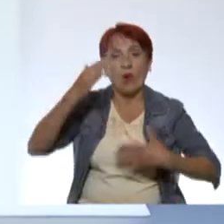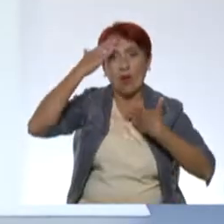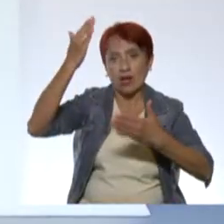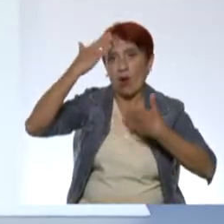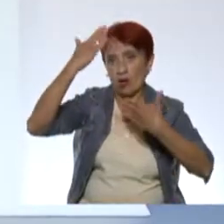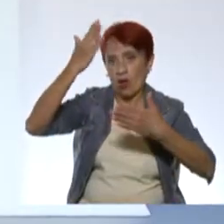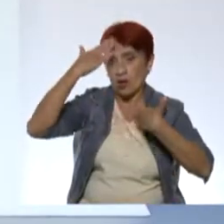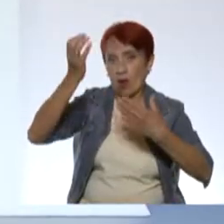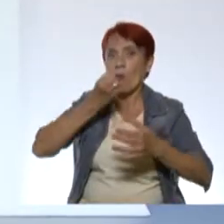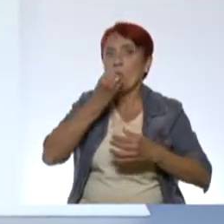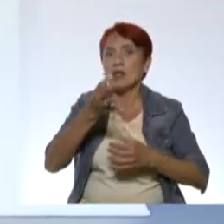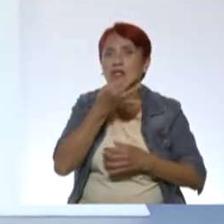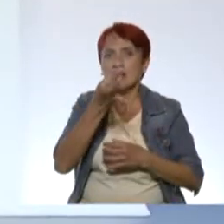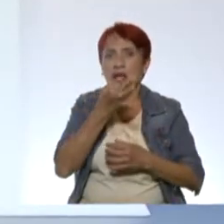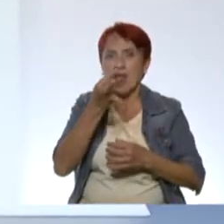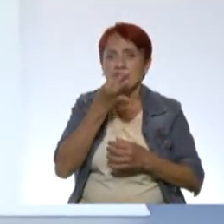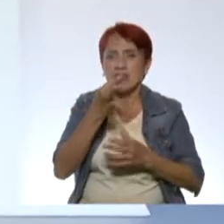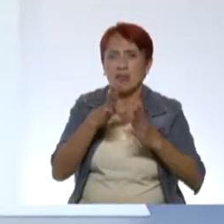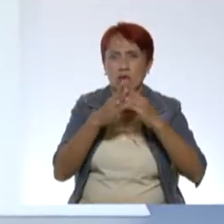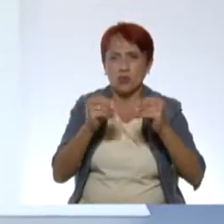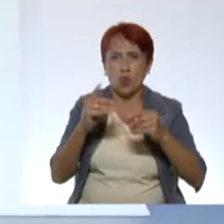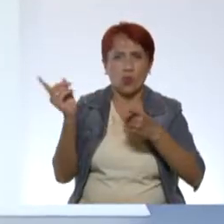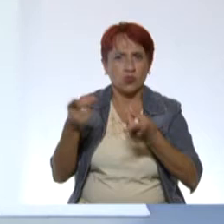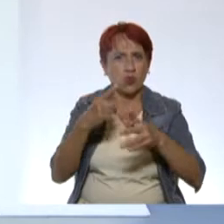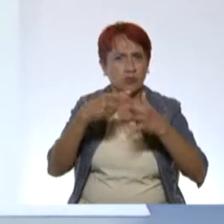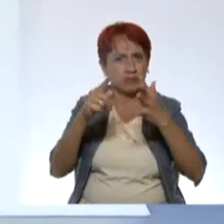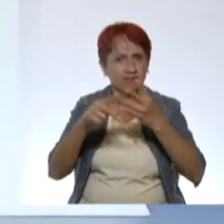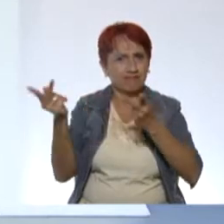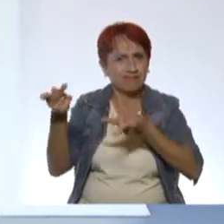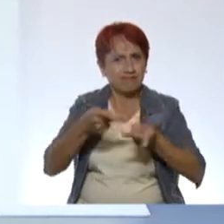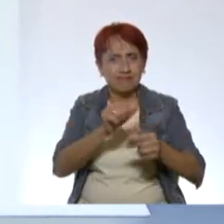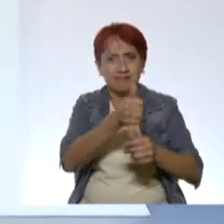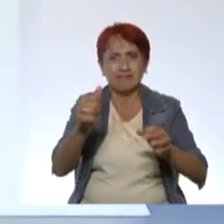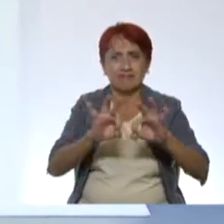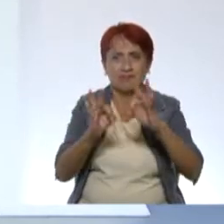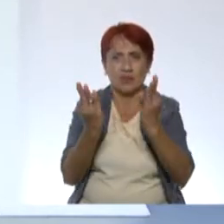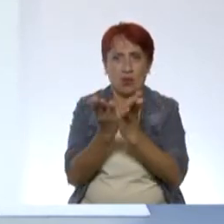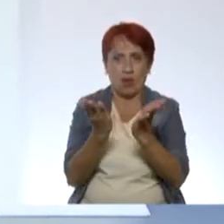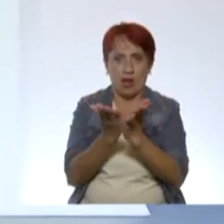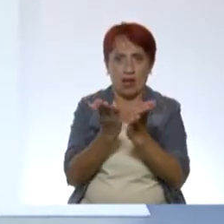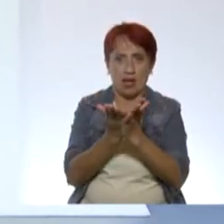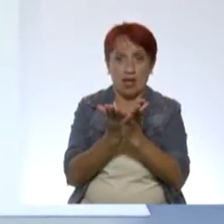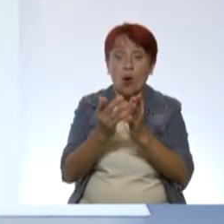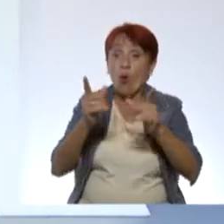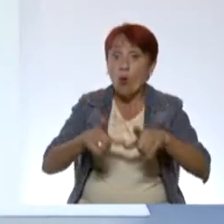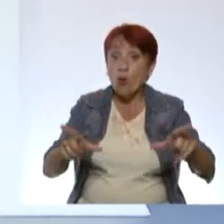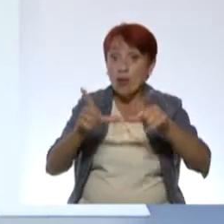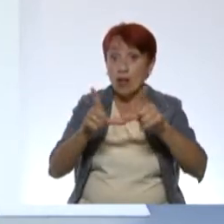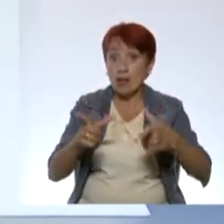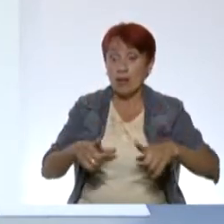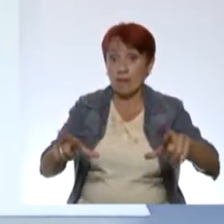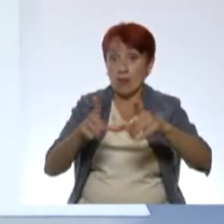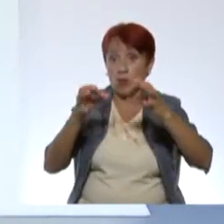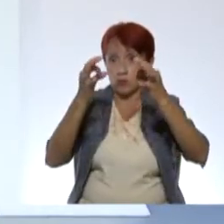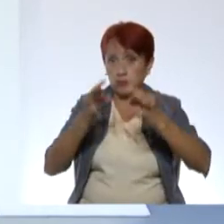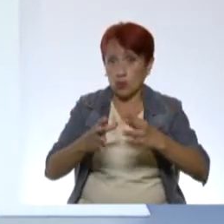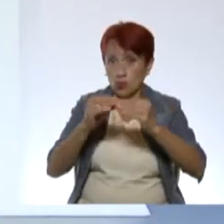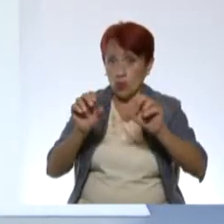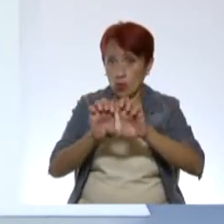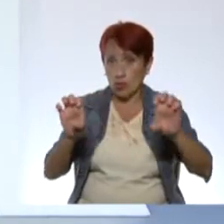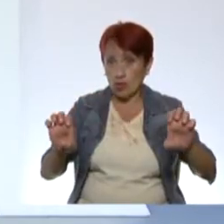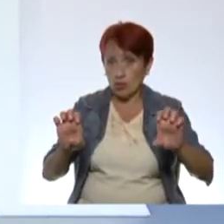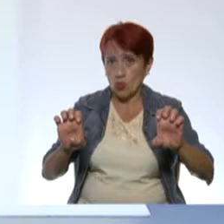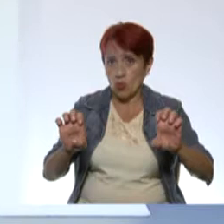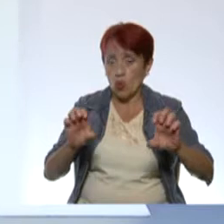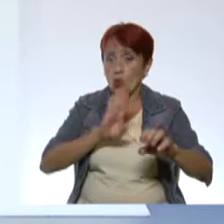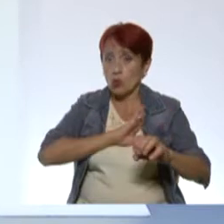Hola, hola, muy buenas tardes amigos y amigas, bienvenidos a Cada Familia Una Escuela, un espacio que garantiza la